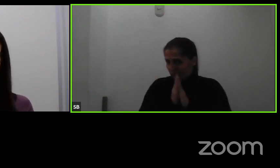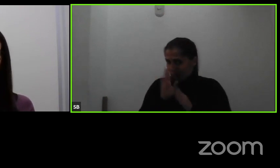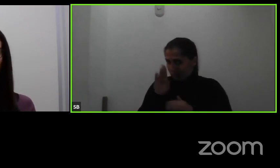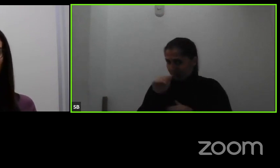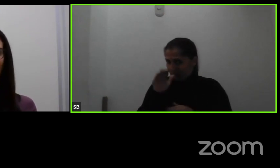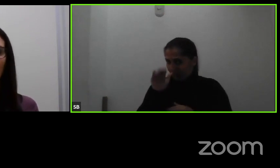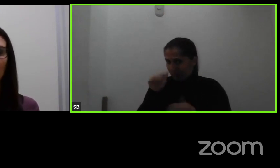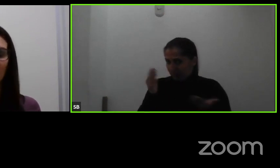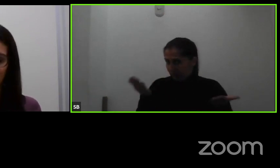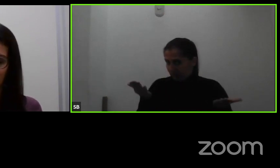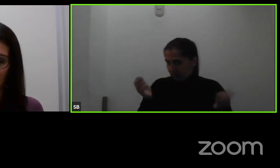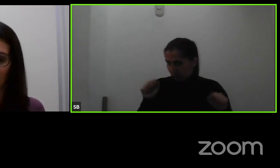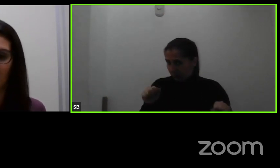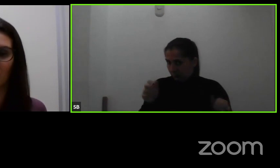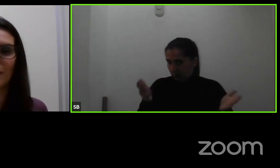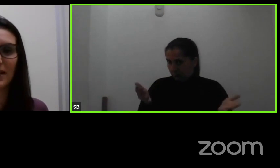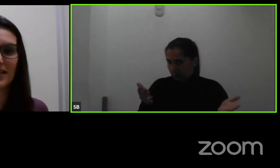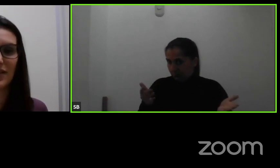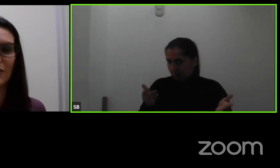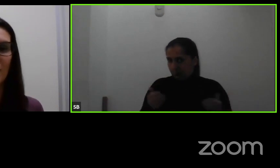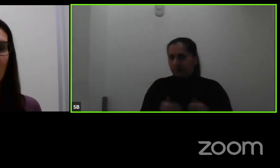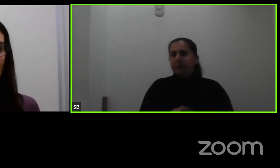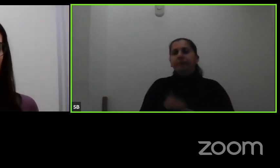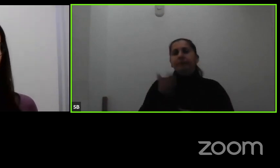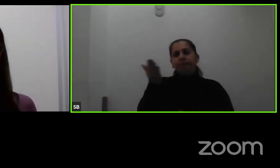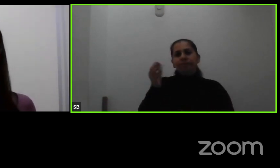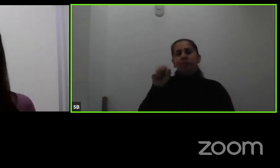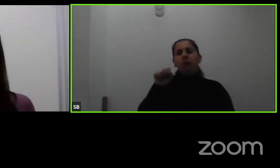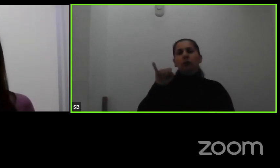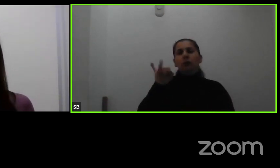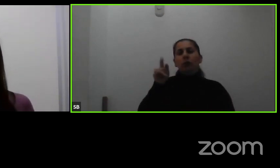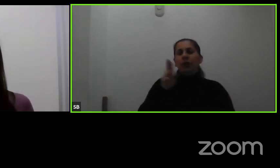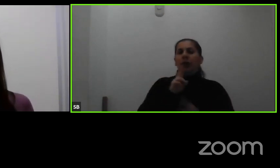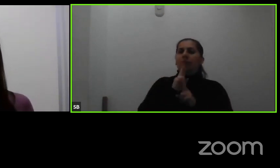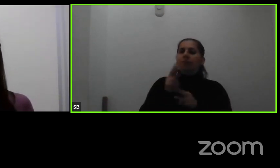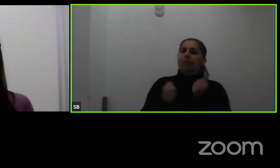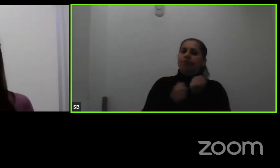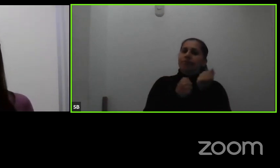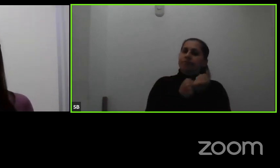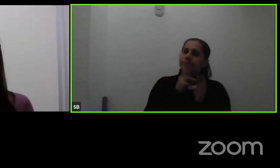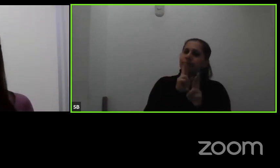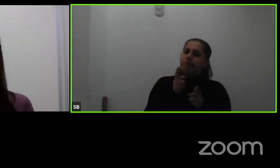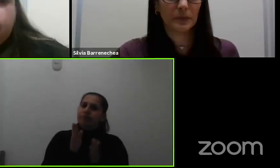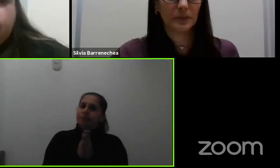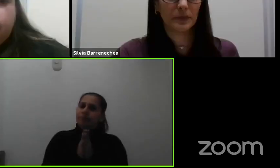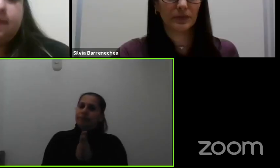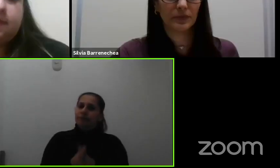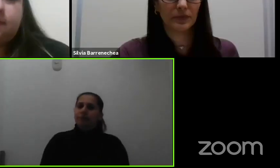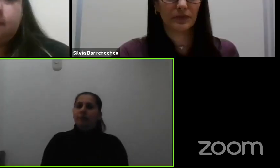de este tipo de beca le doy el pase a Sofía para que nos apoye con estas consultas